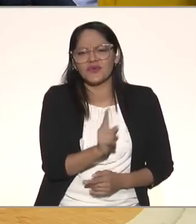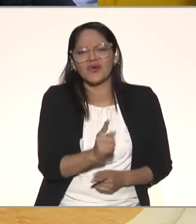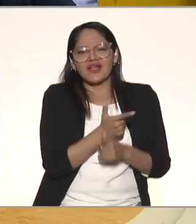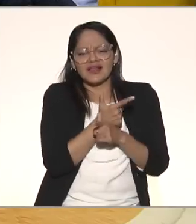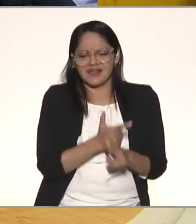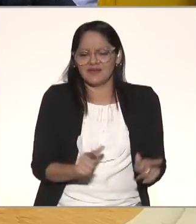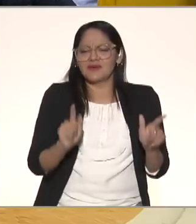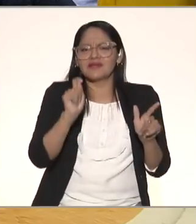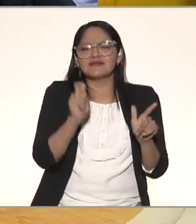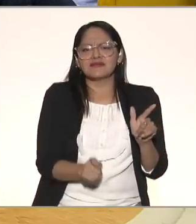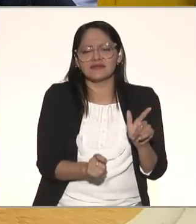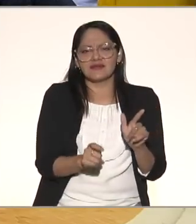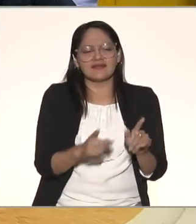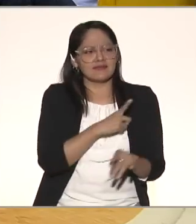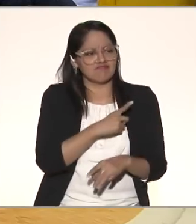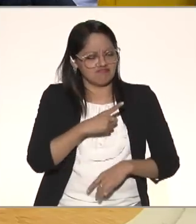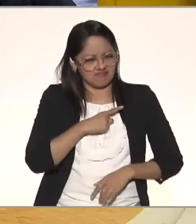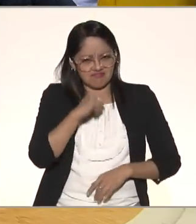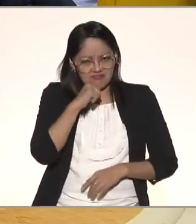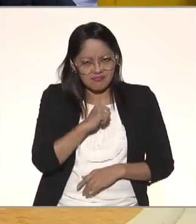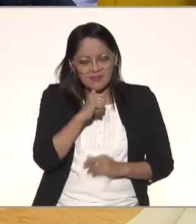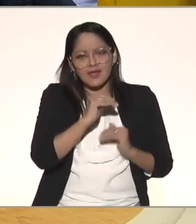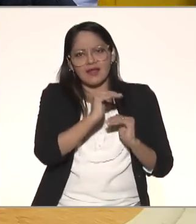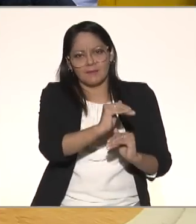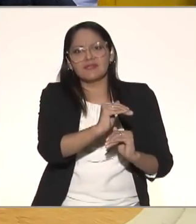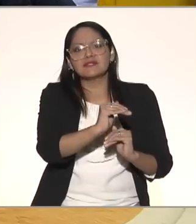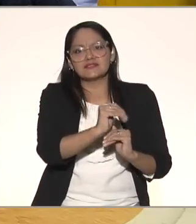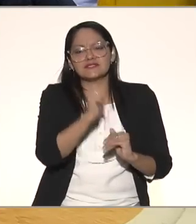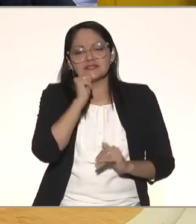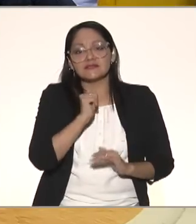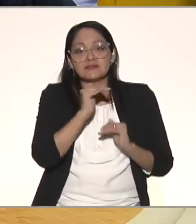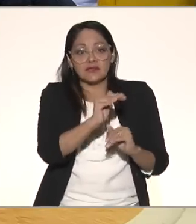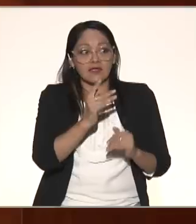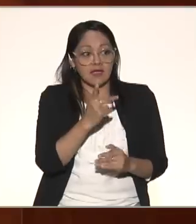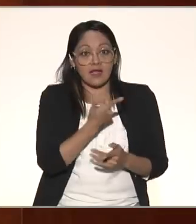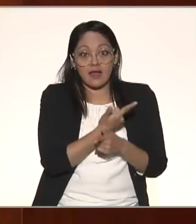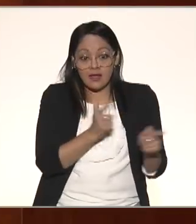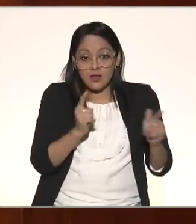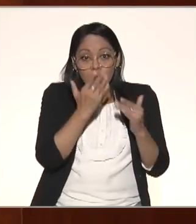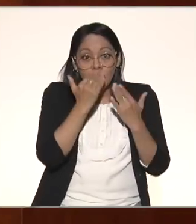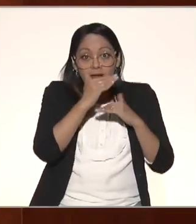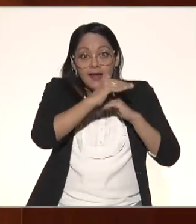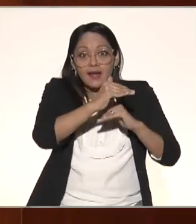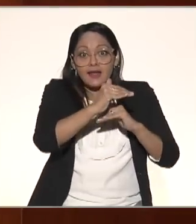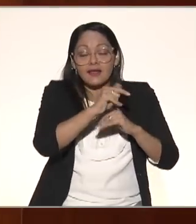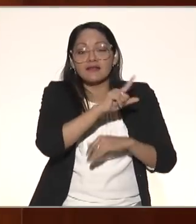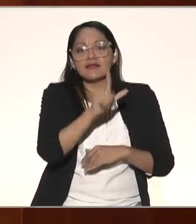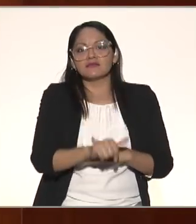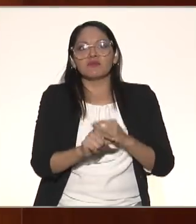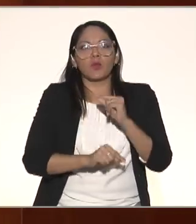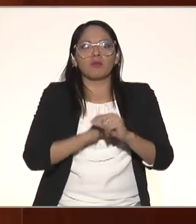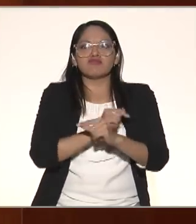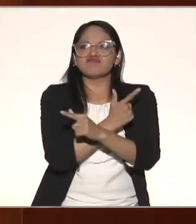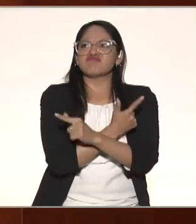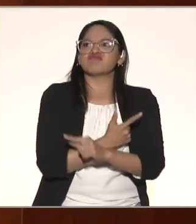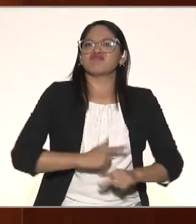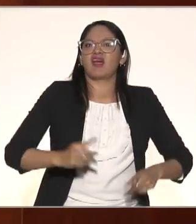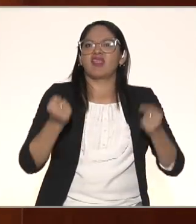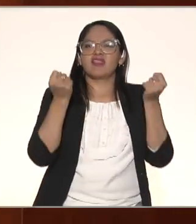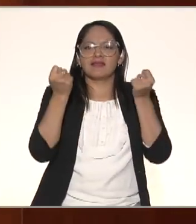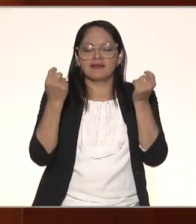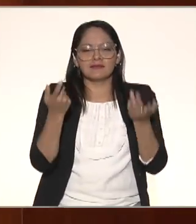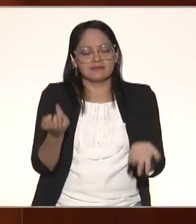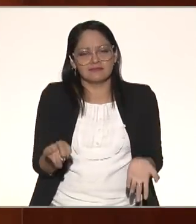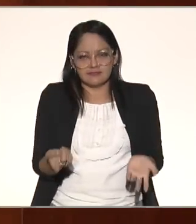que estar acotada. Siempre tiene que tener límites, porque si no tiene límites, se convierte en libertinaje. Exacto. Entonces,